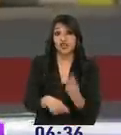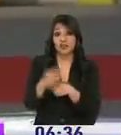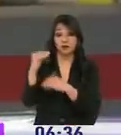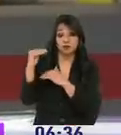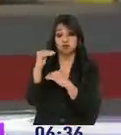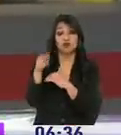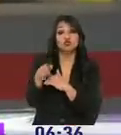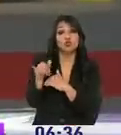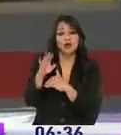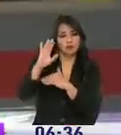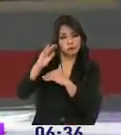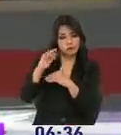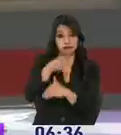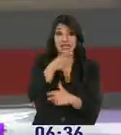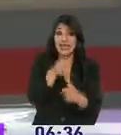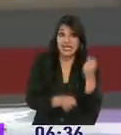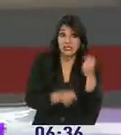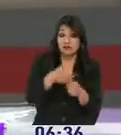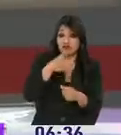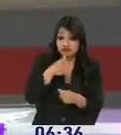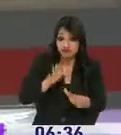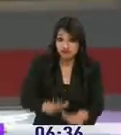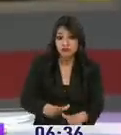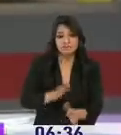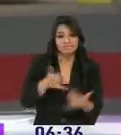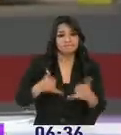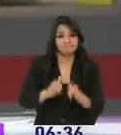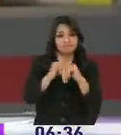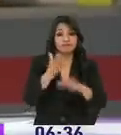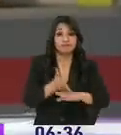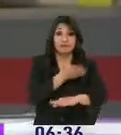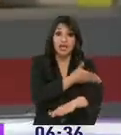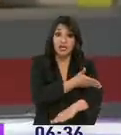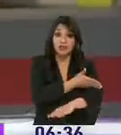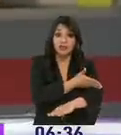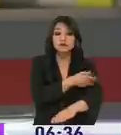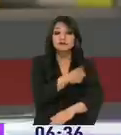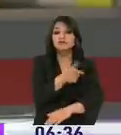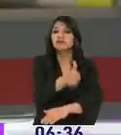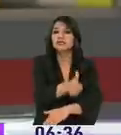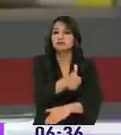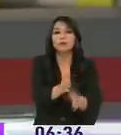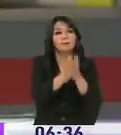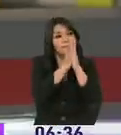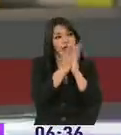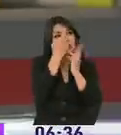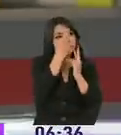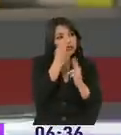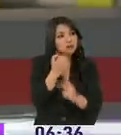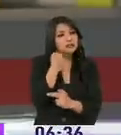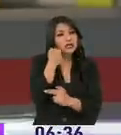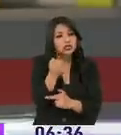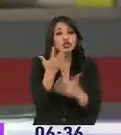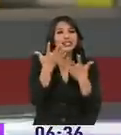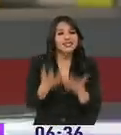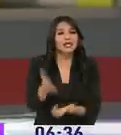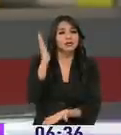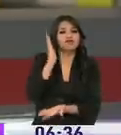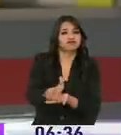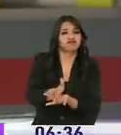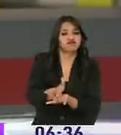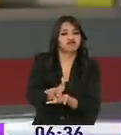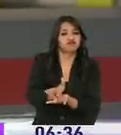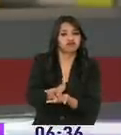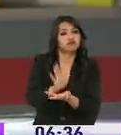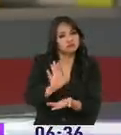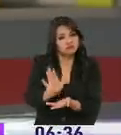de leche para el consumo humano sigue vigente. Esto tras negarse una acción de protección mediante la cual se pretendía dejar sin efecto